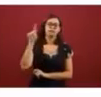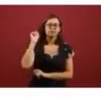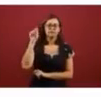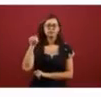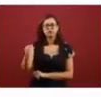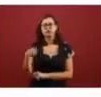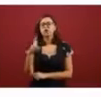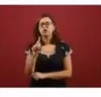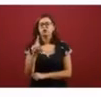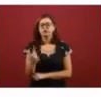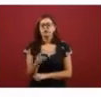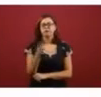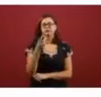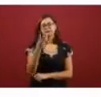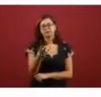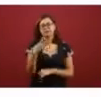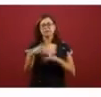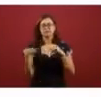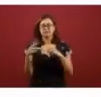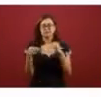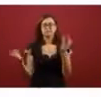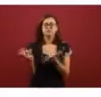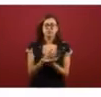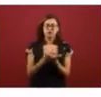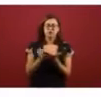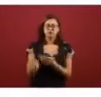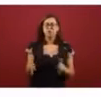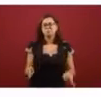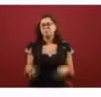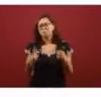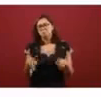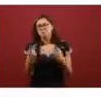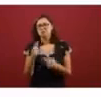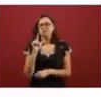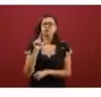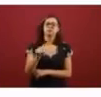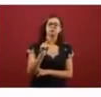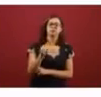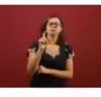de 33 centavos por litro y un precio por litro de